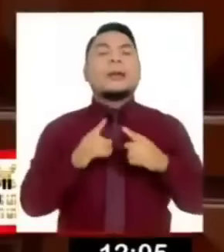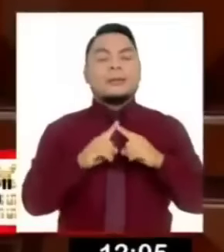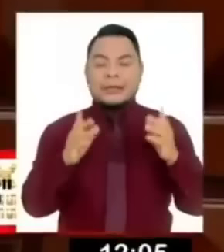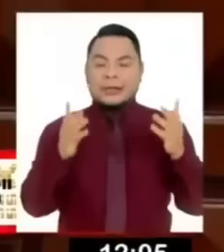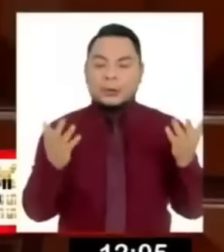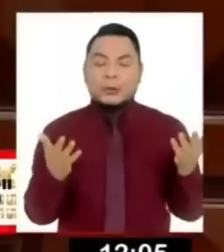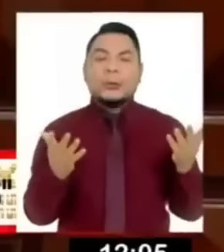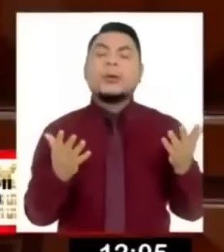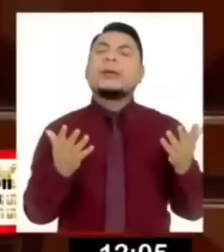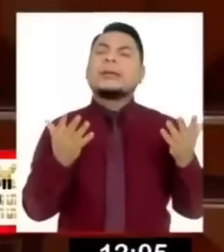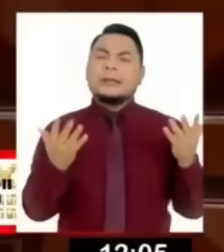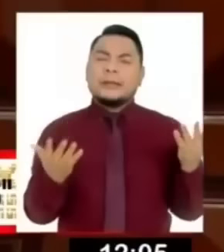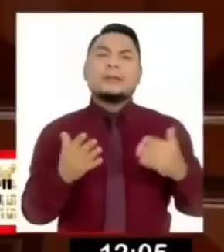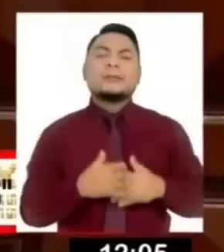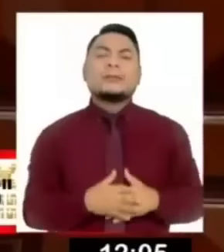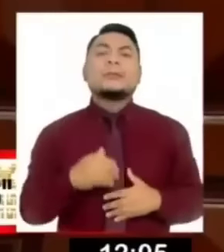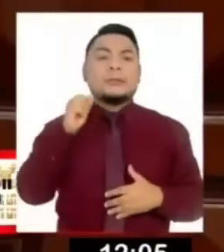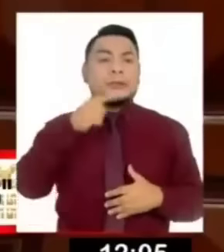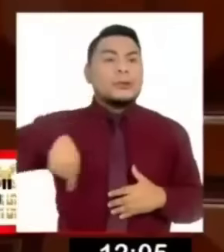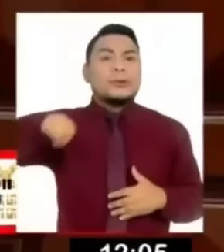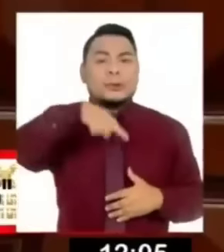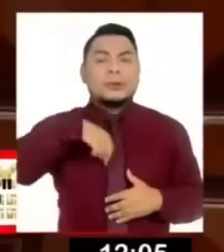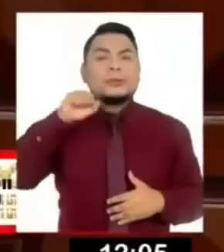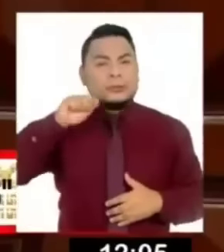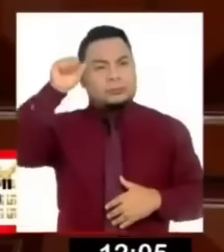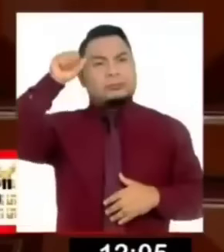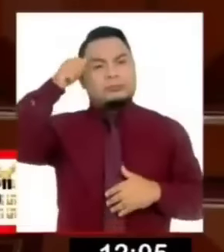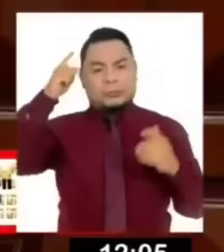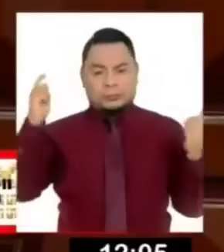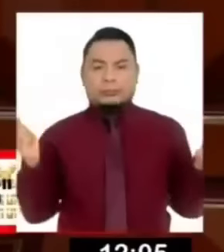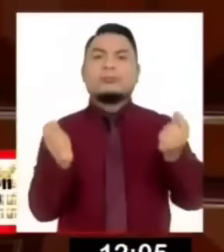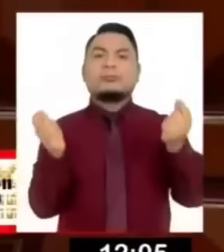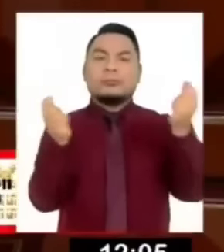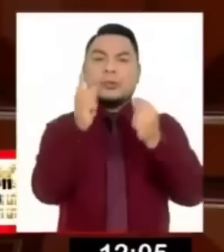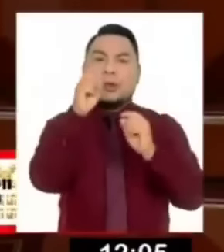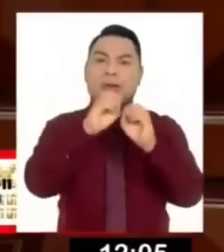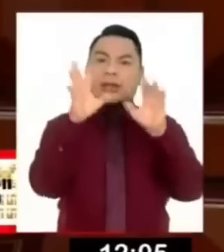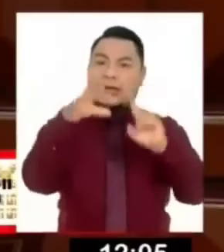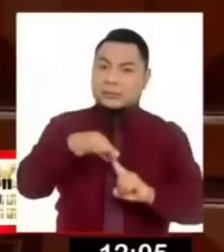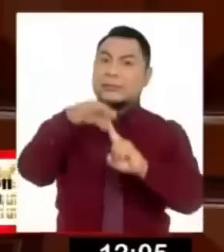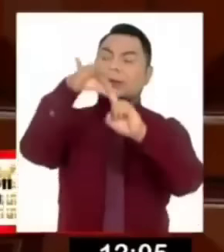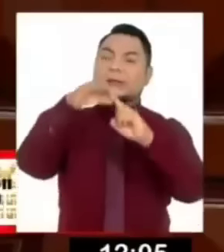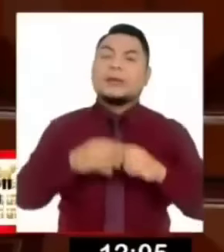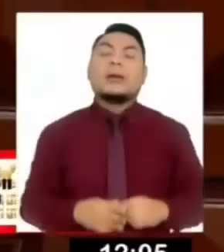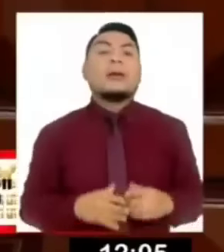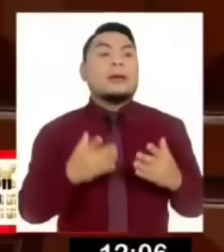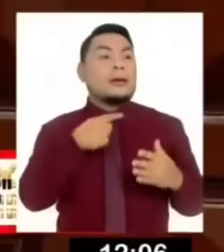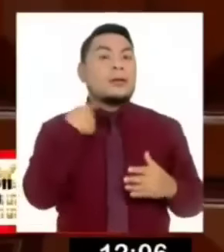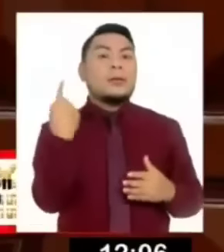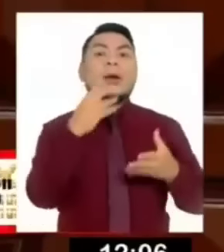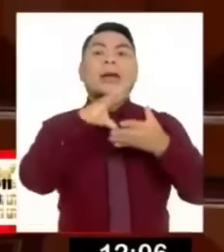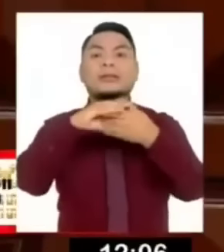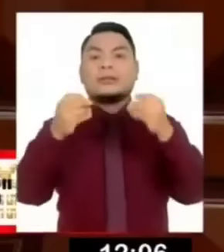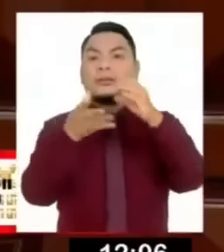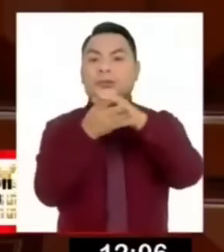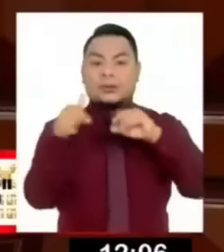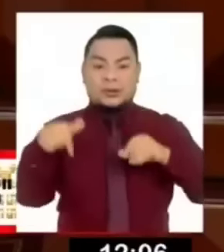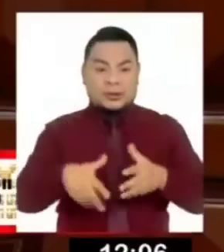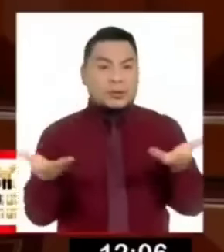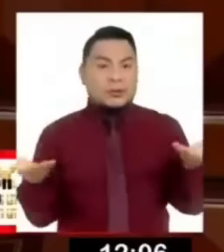a pesar de que conmemoramos una fecha tan simbólica, nuestra historia en este